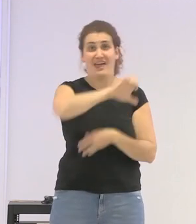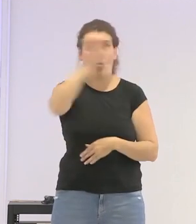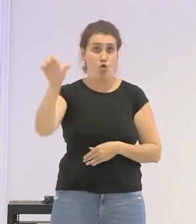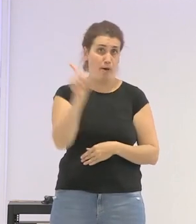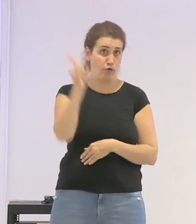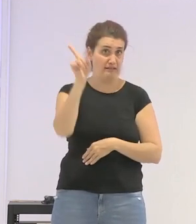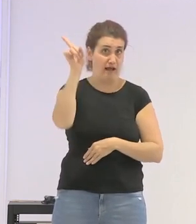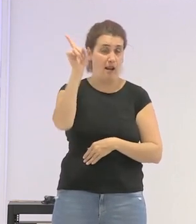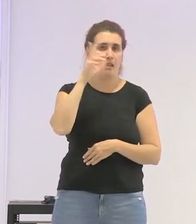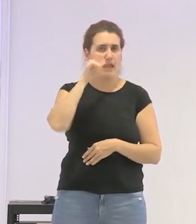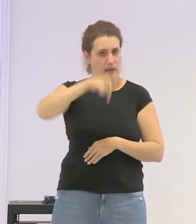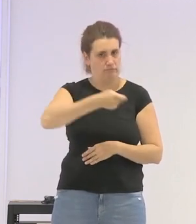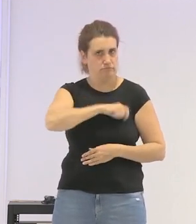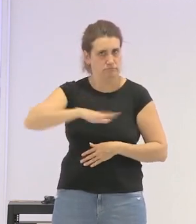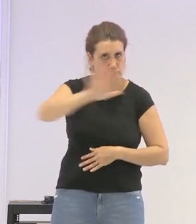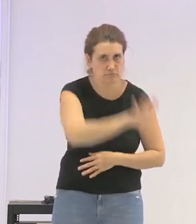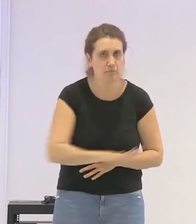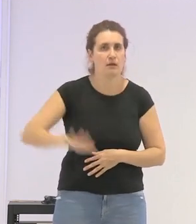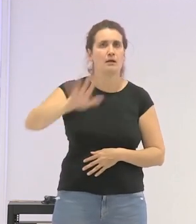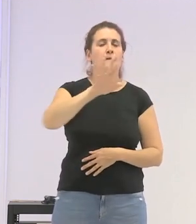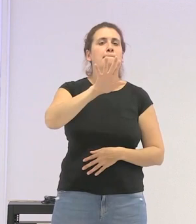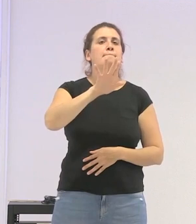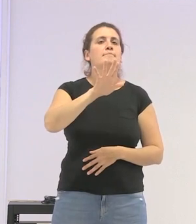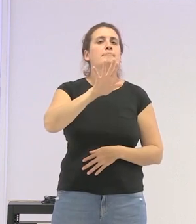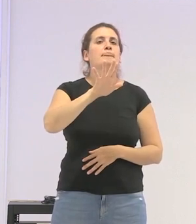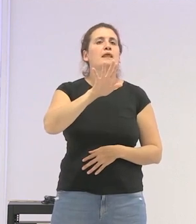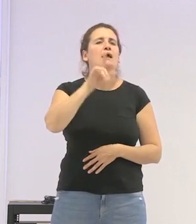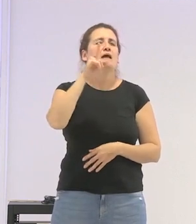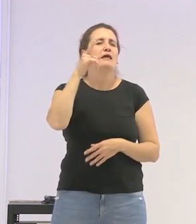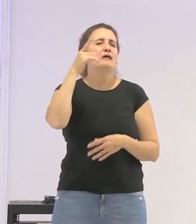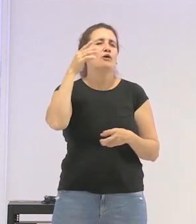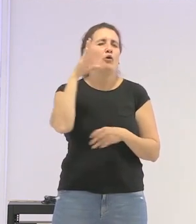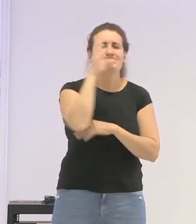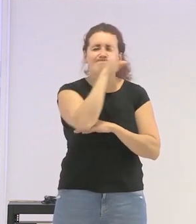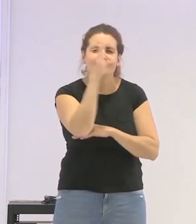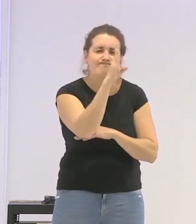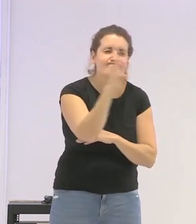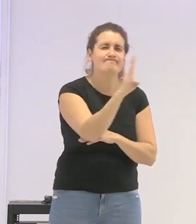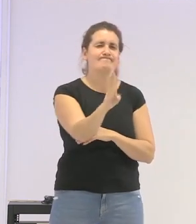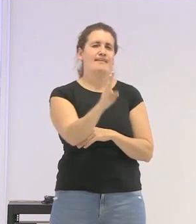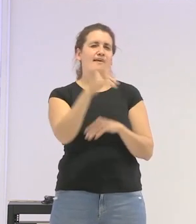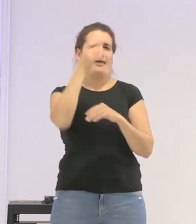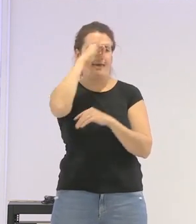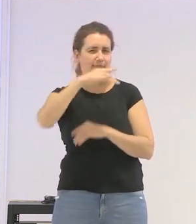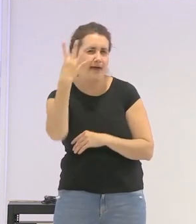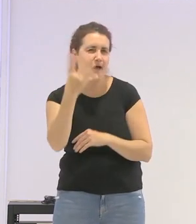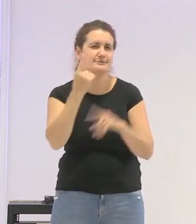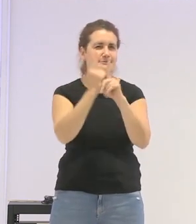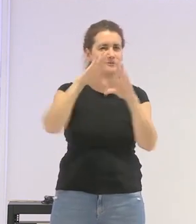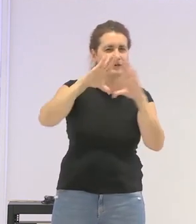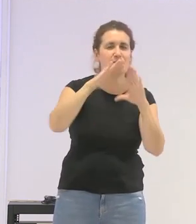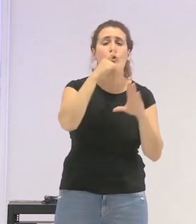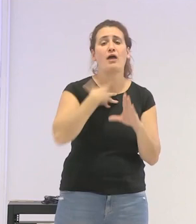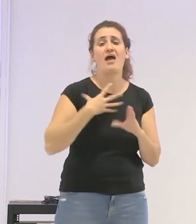Donde entra el Estado español, digamos que tienen que disfrazar un poco sus ideas antifeministas porque se tienen que